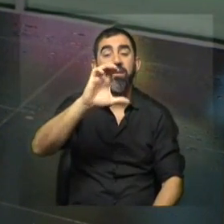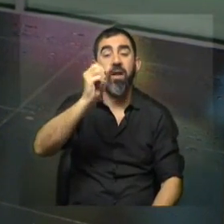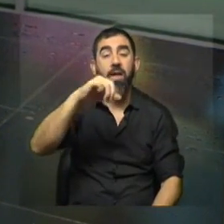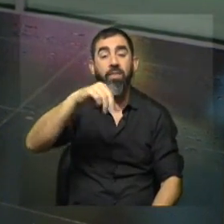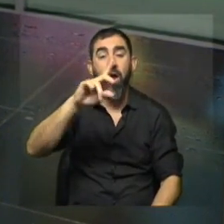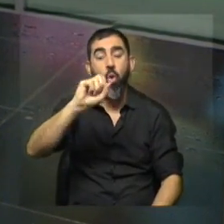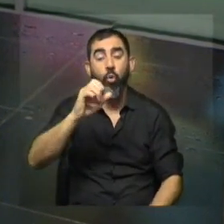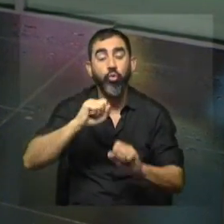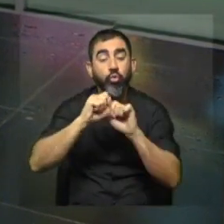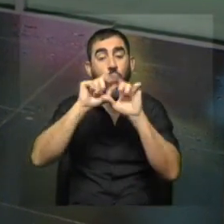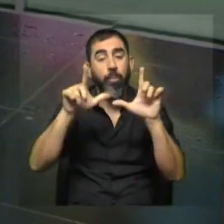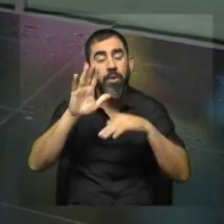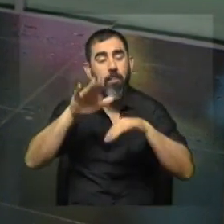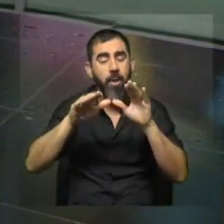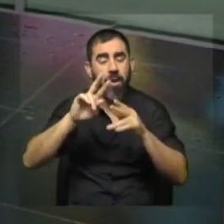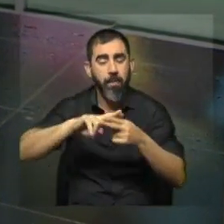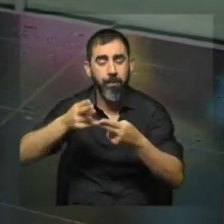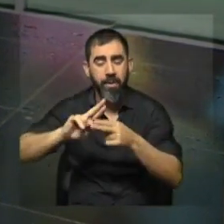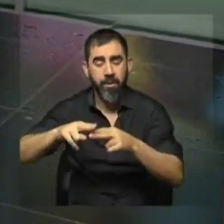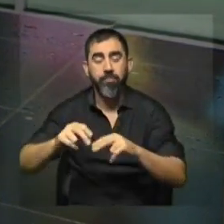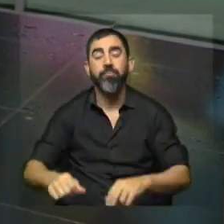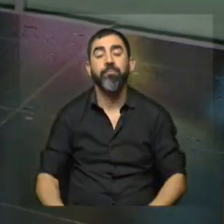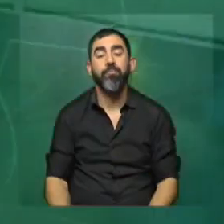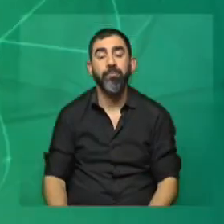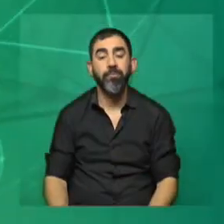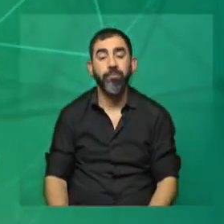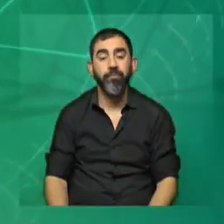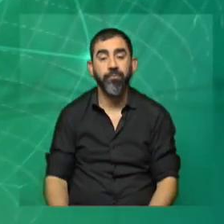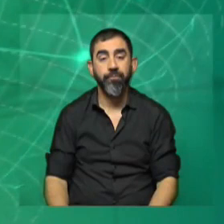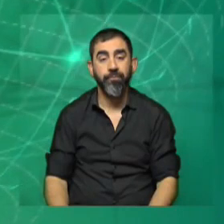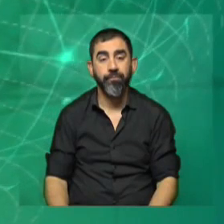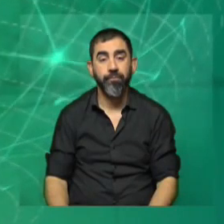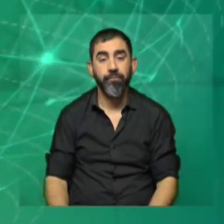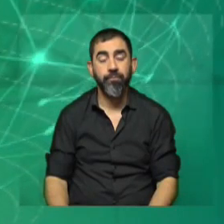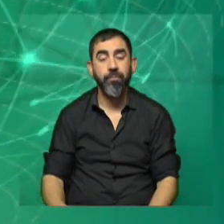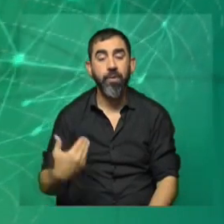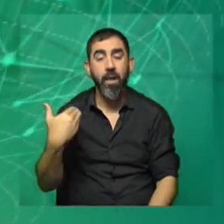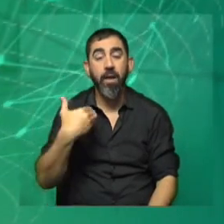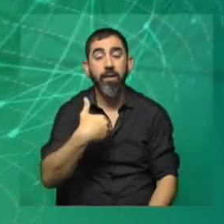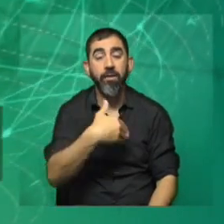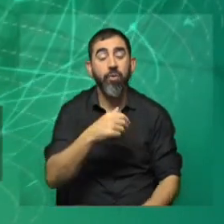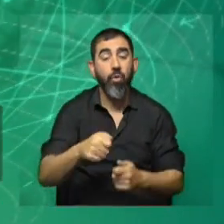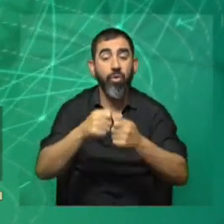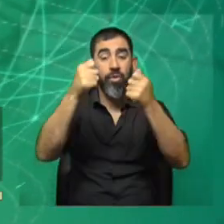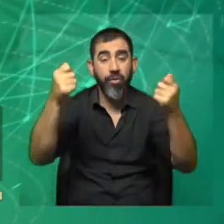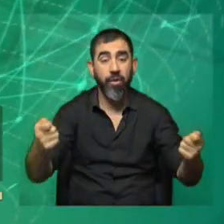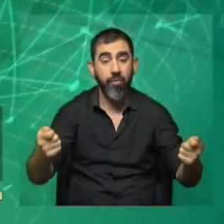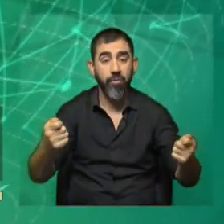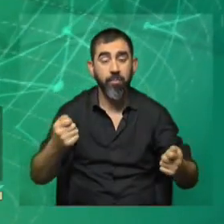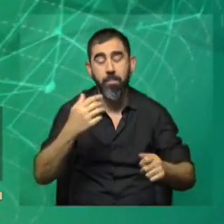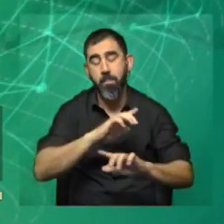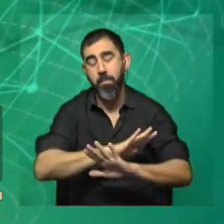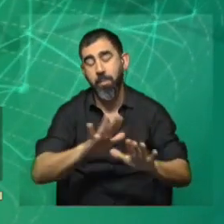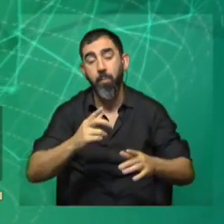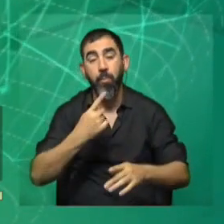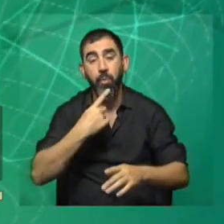sorpresa como las más repetidas en los titulares. El diario argentino La Nación tituló la nota: escándalo